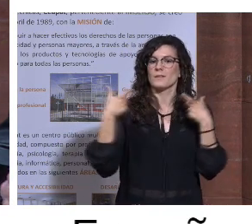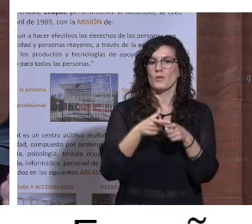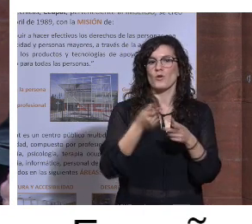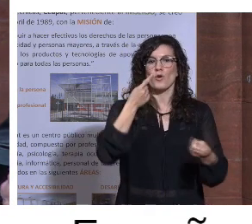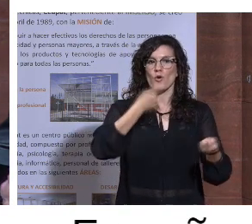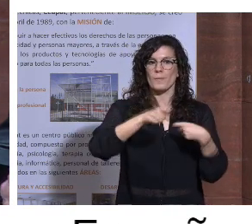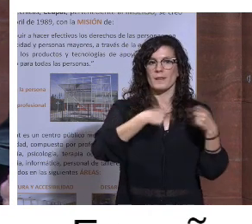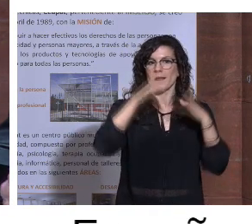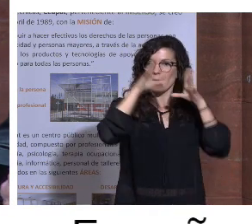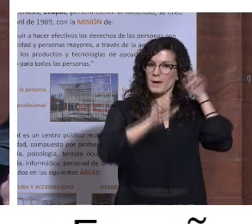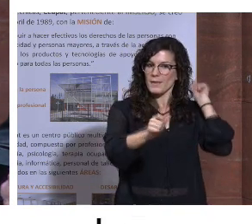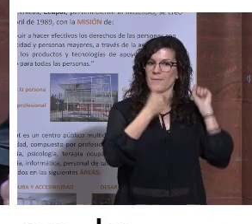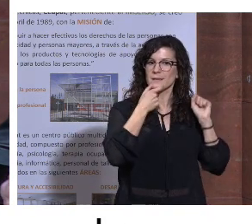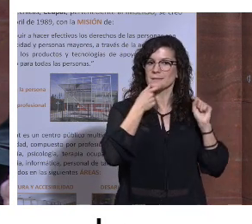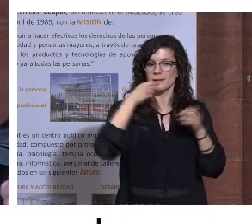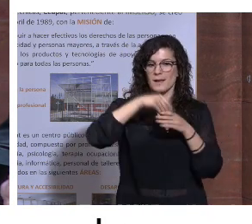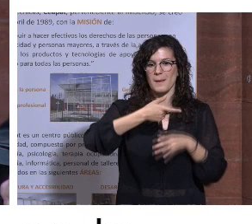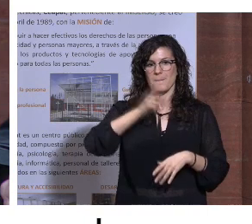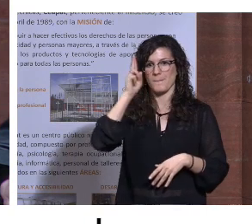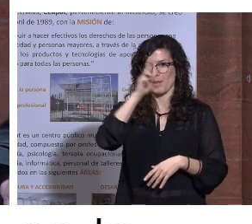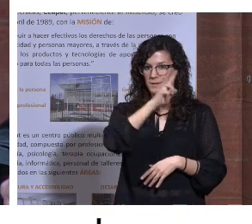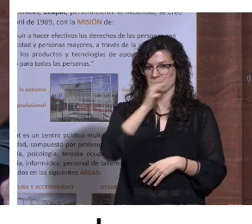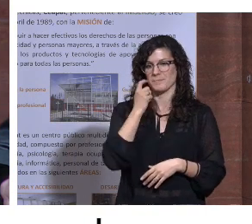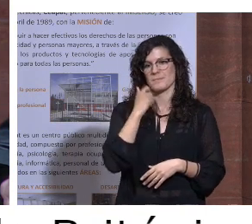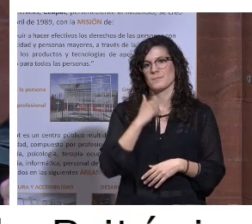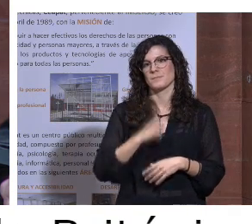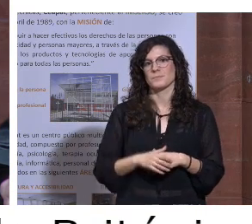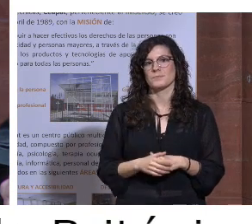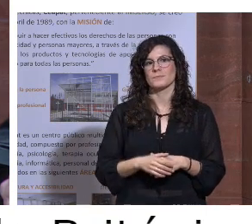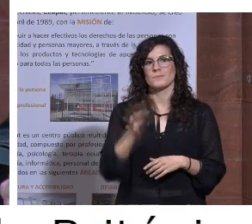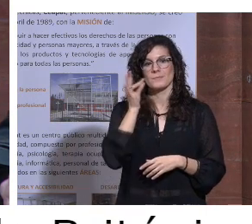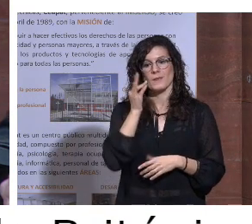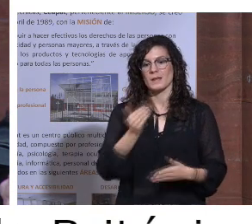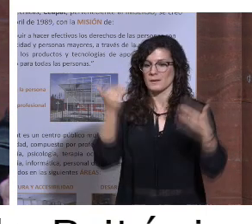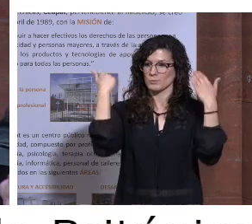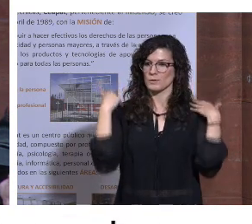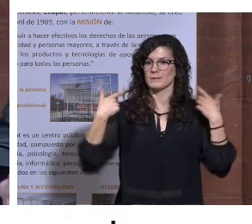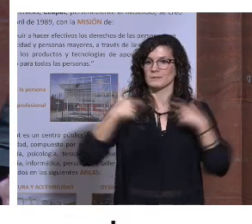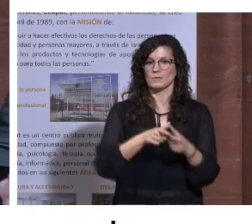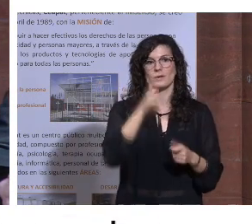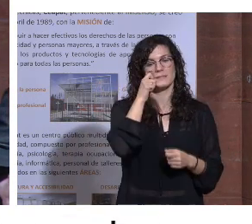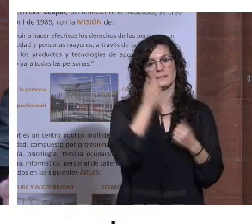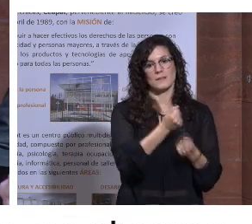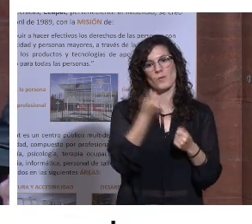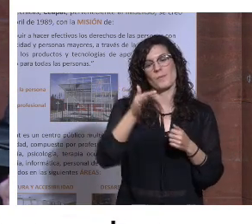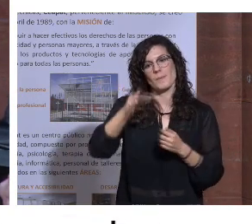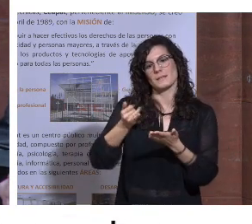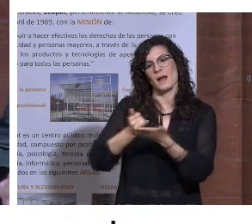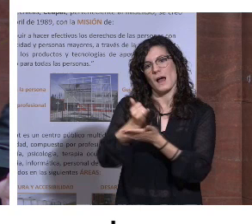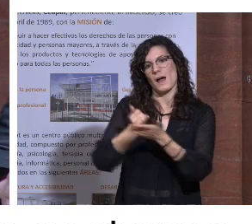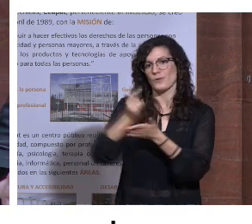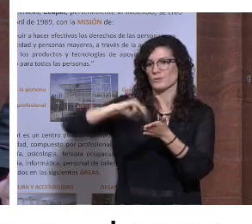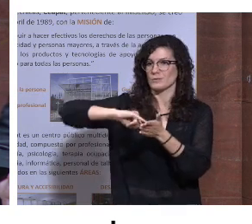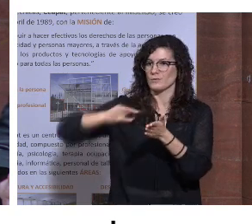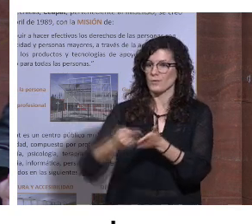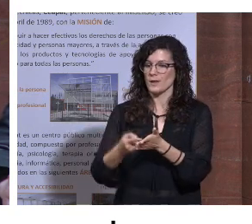Británica en Madrid. Es responsable de los sectores de salud y agrotecnología y